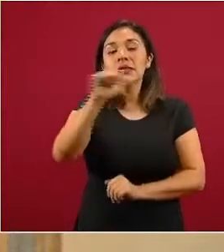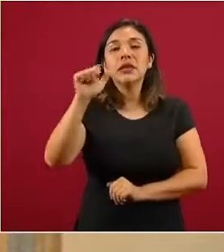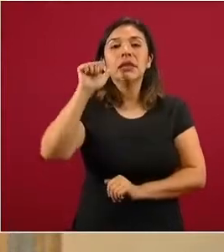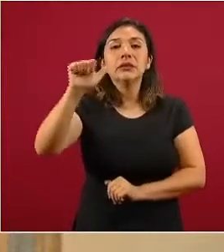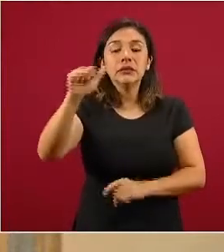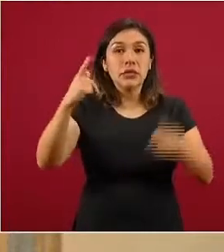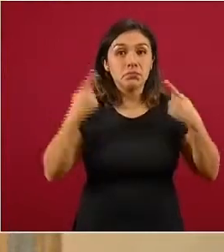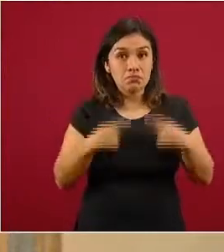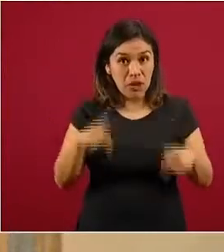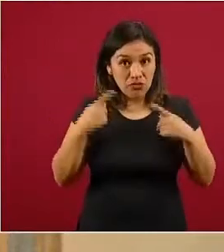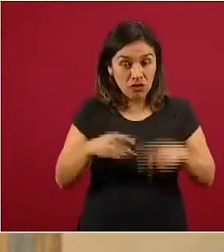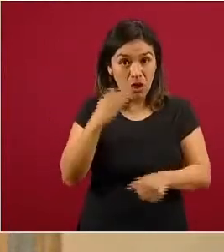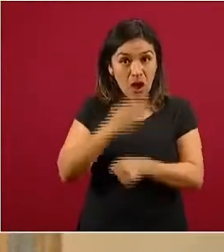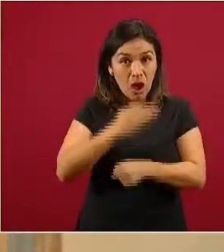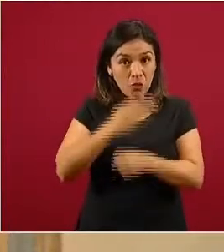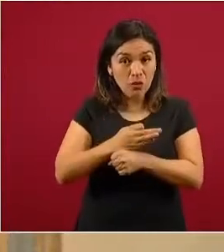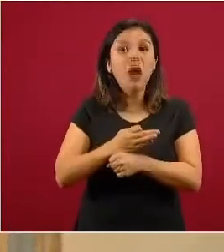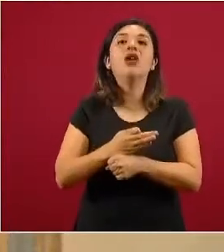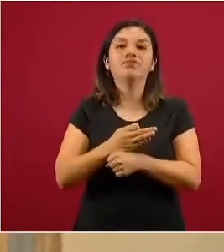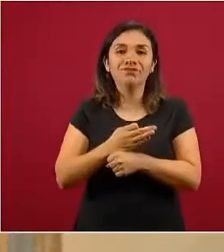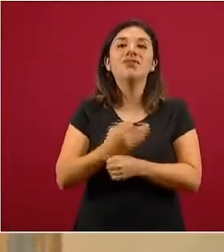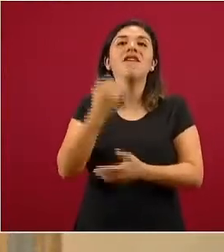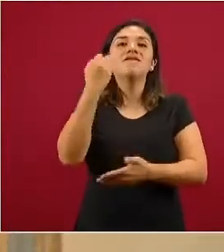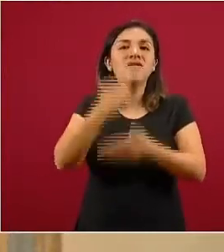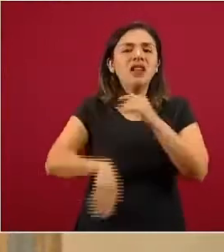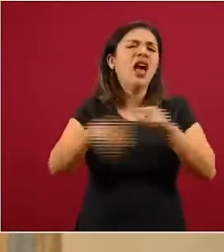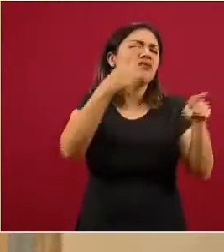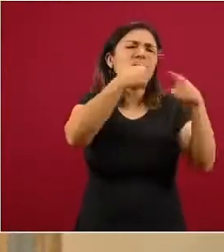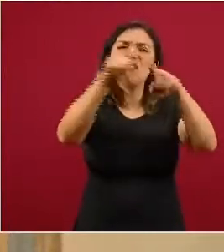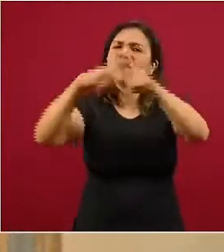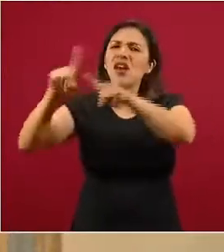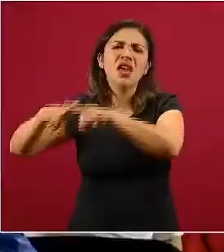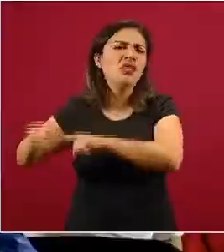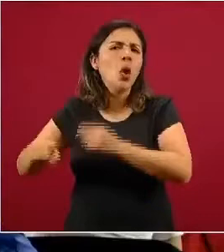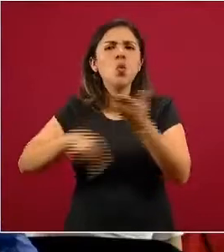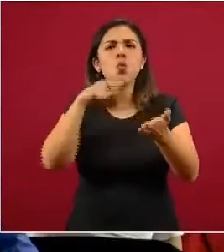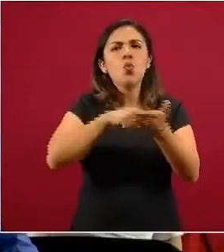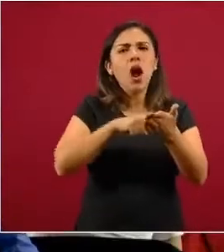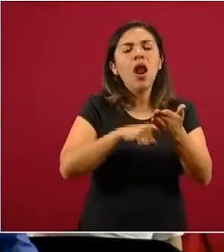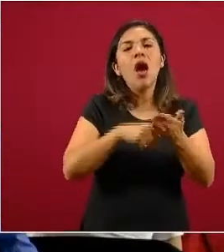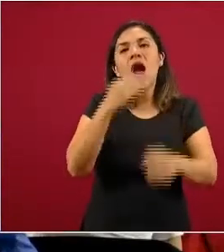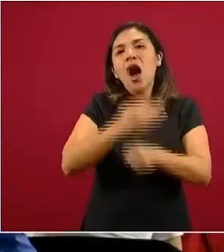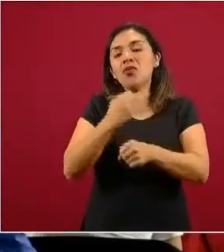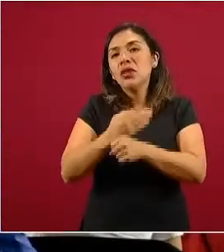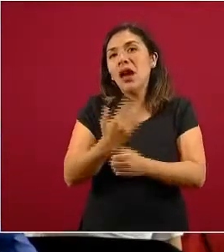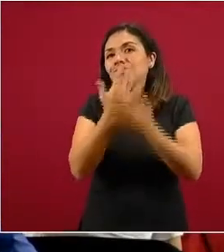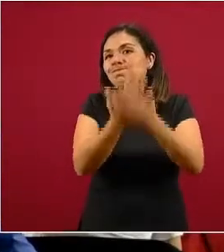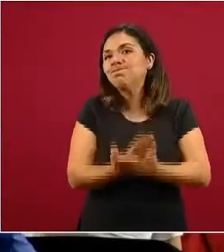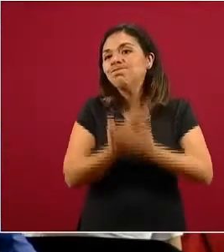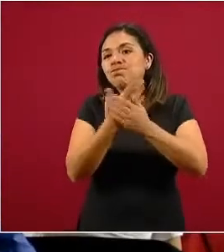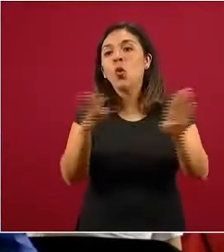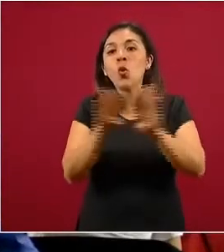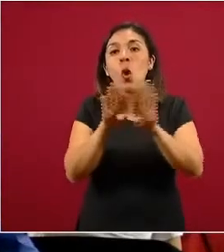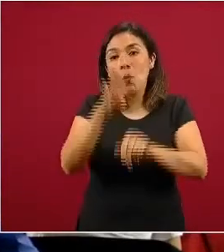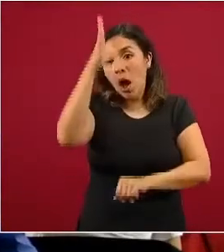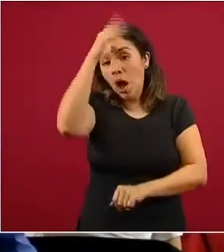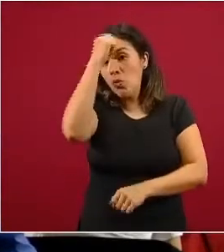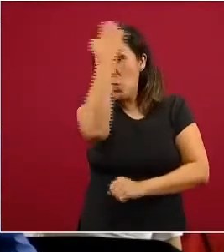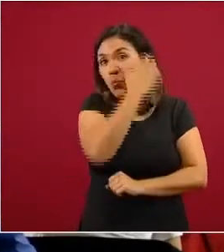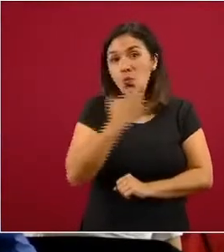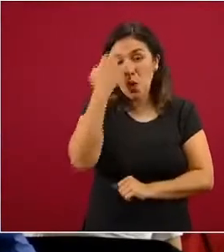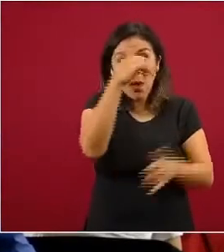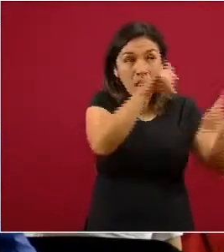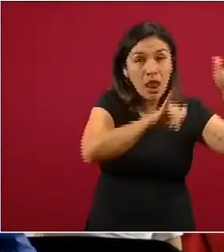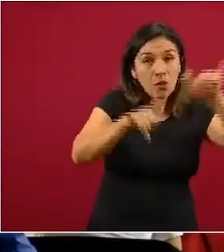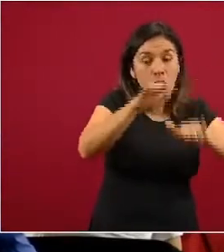a un nuevo incremento en el número de casos, o en una meseta que desde mi punto de vista pudiera ser lo que